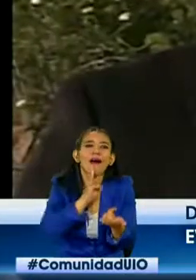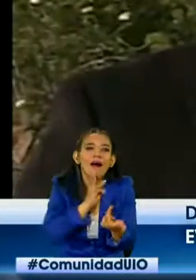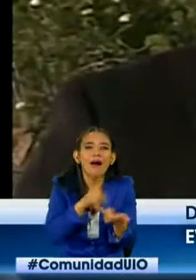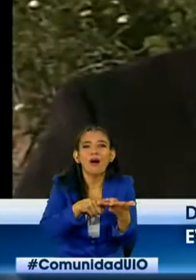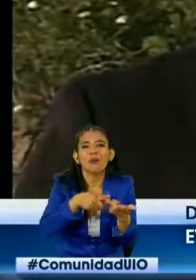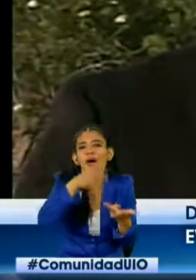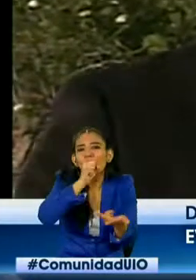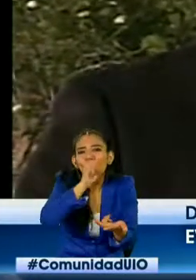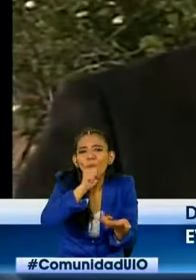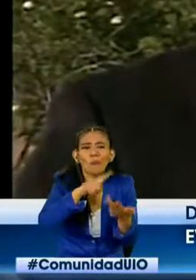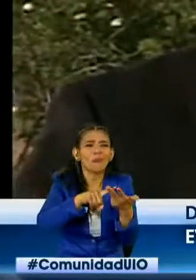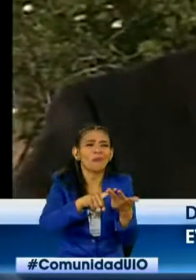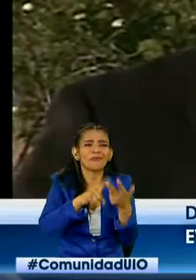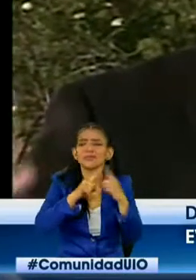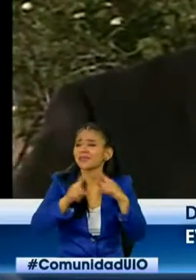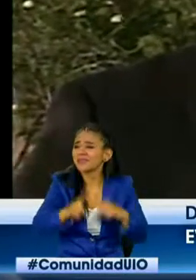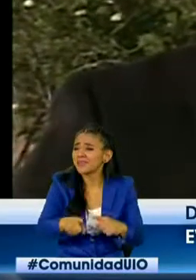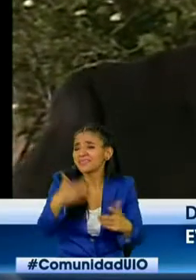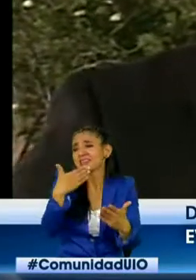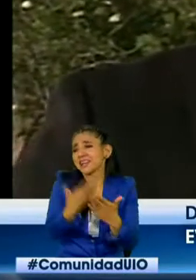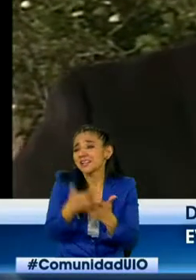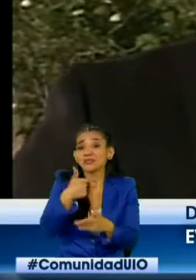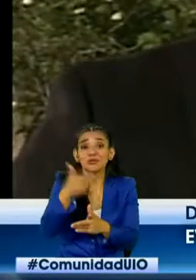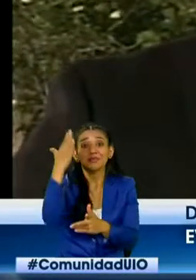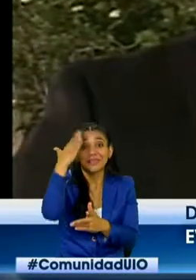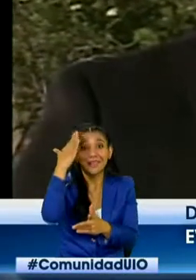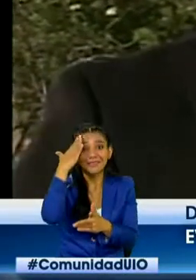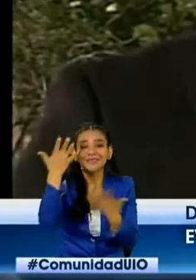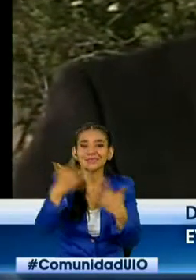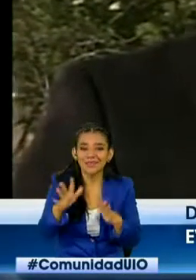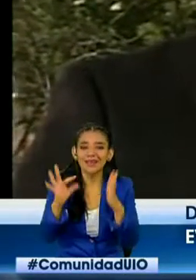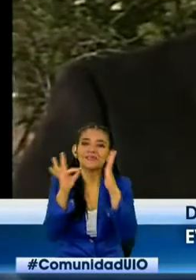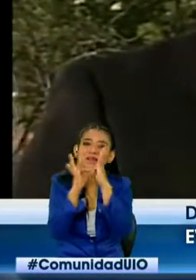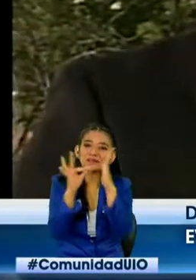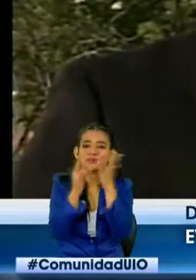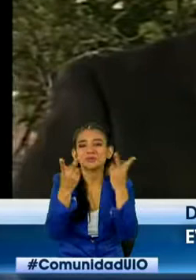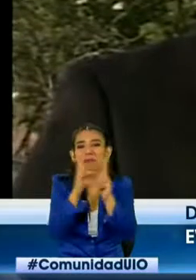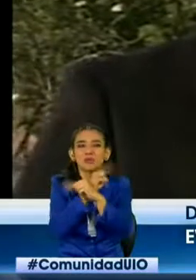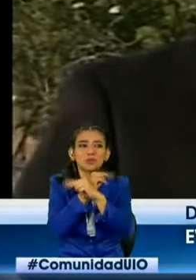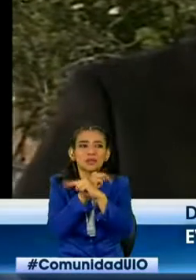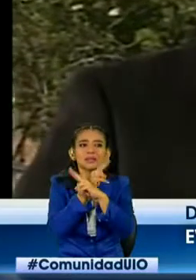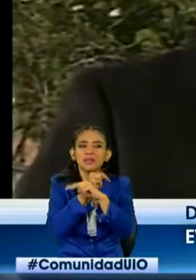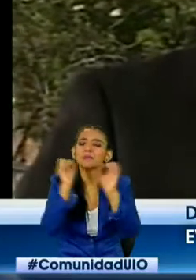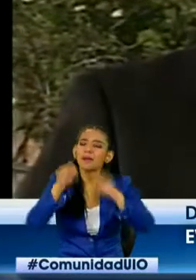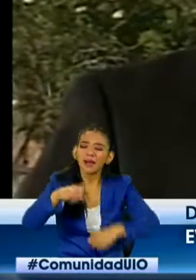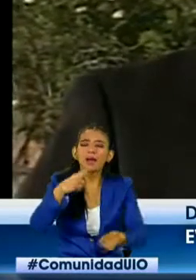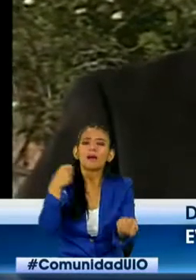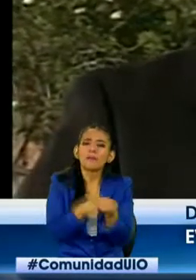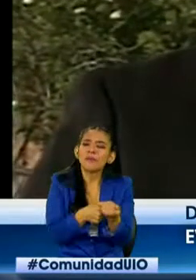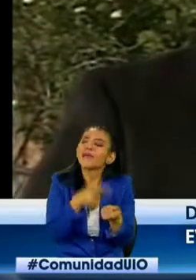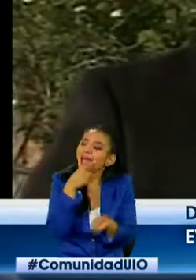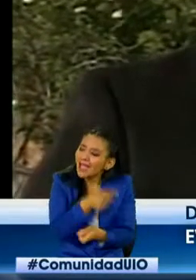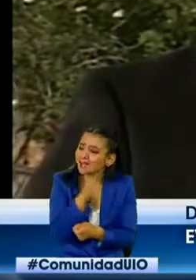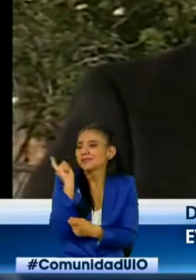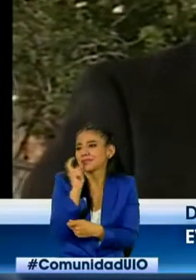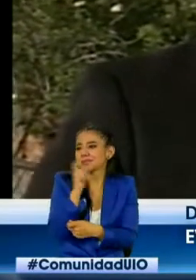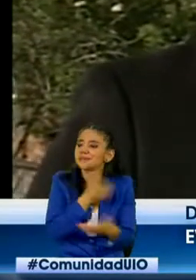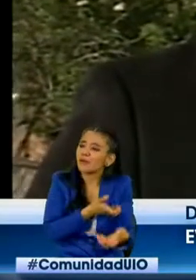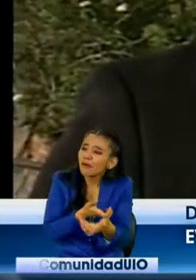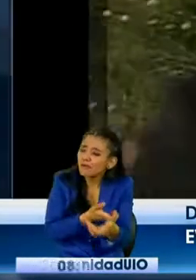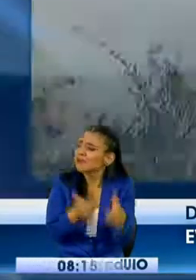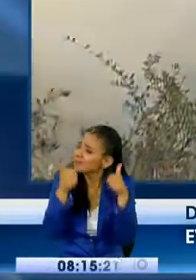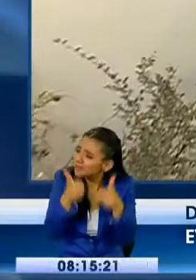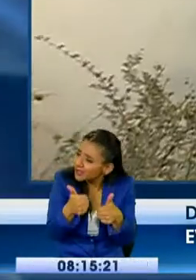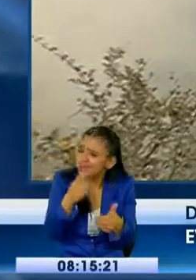jugos, hidratantes. Sé que están haciendo unas cadenas en redes sociales para apoyo. Vea, eso es lo que necesita el Cuerpo de Bomberos. Hoy